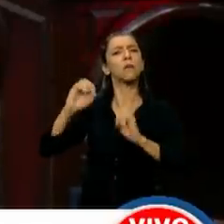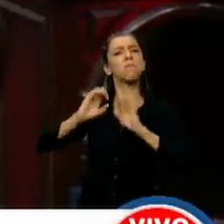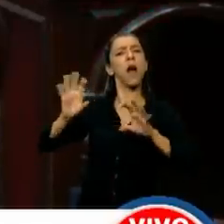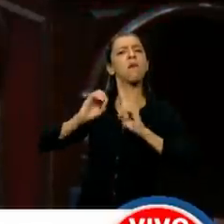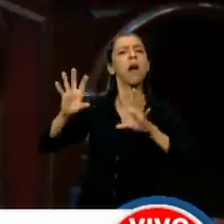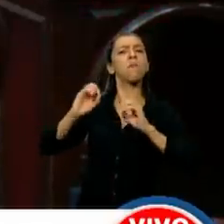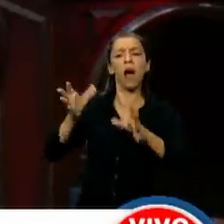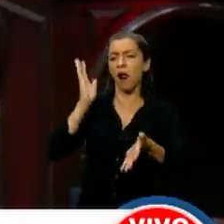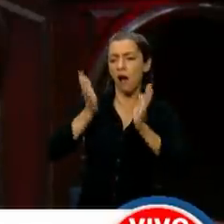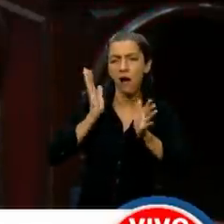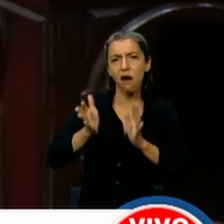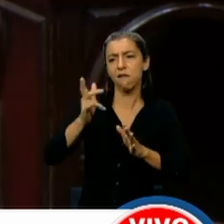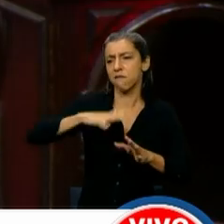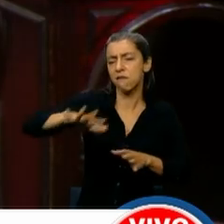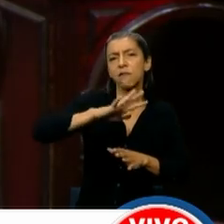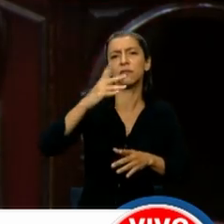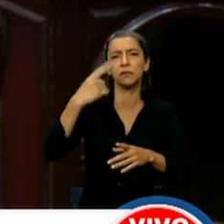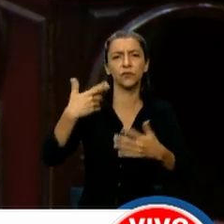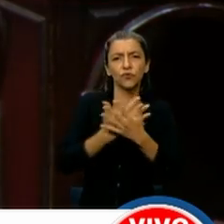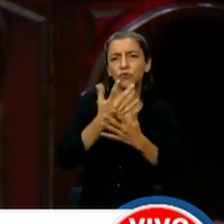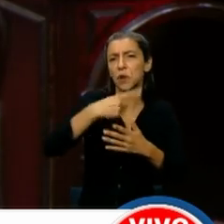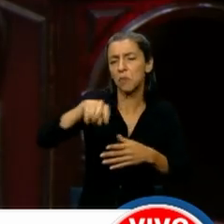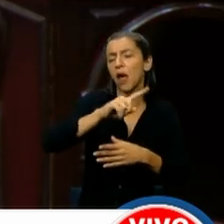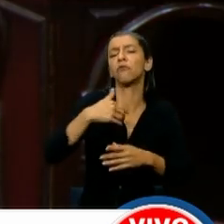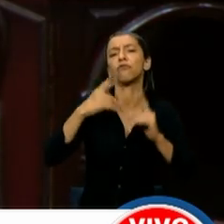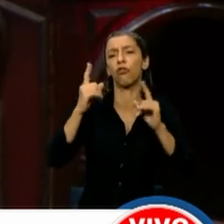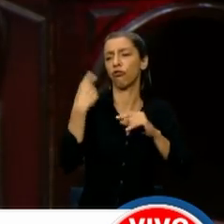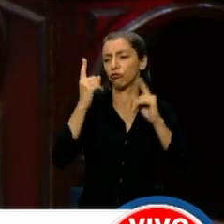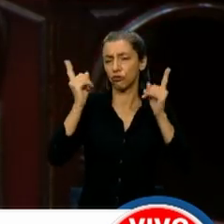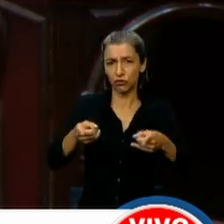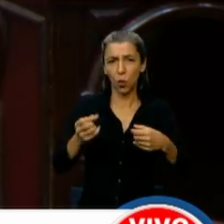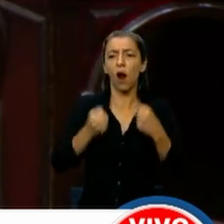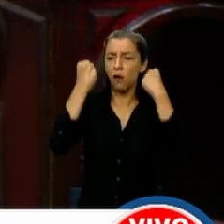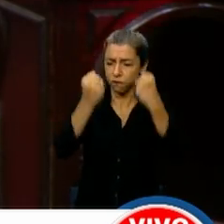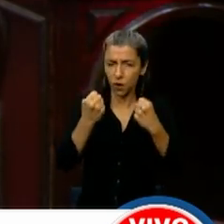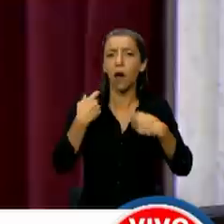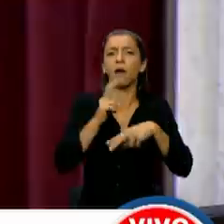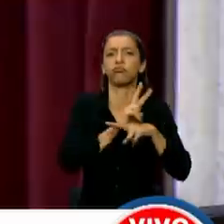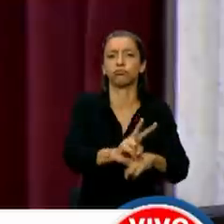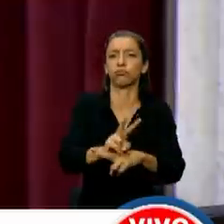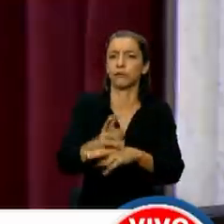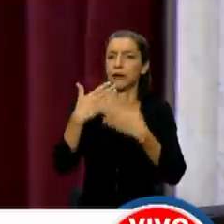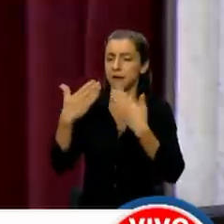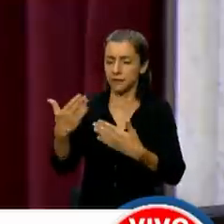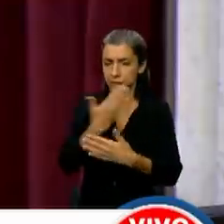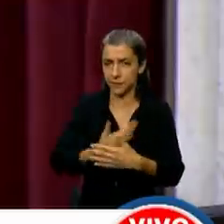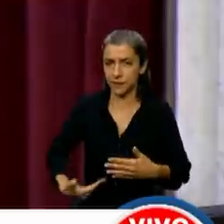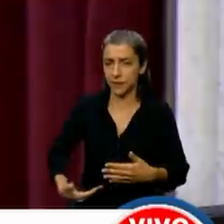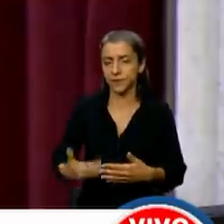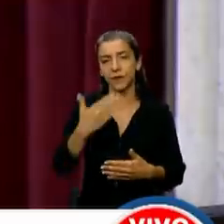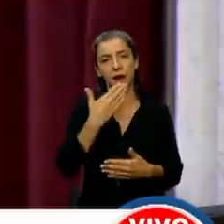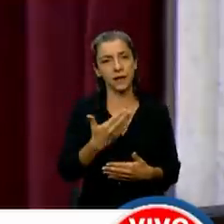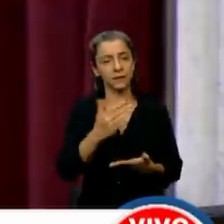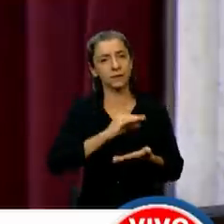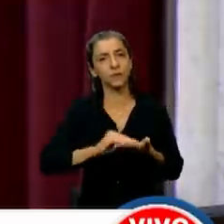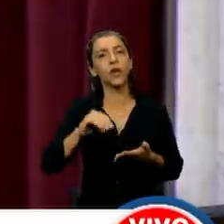a nuestro pueblo y llenaron de dolor a nuestra patria gracias señor presidente gracias diputados en el uso de la